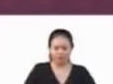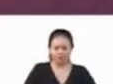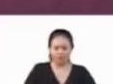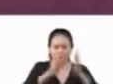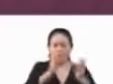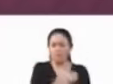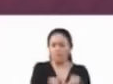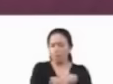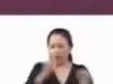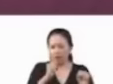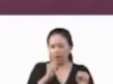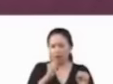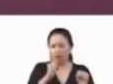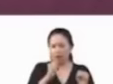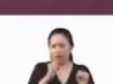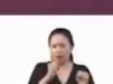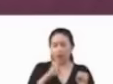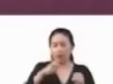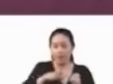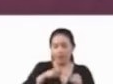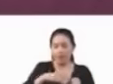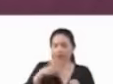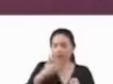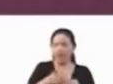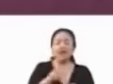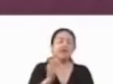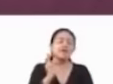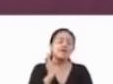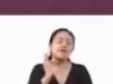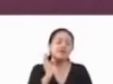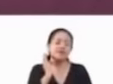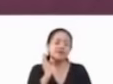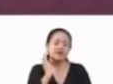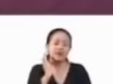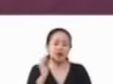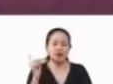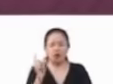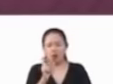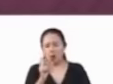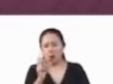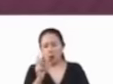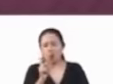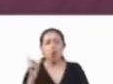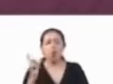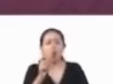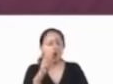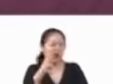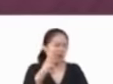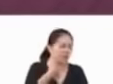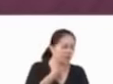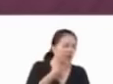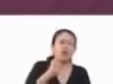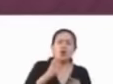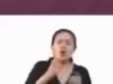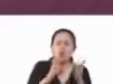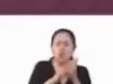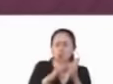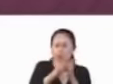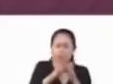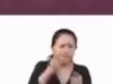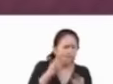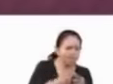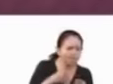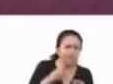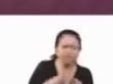edificio. A partir de ahí, la Fiscalía, cuando toma conocimiento de quién eran los departamentos,